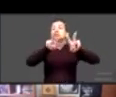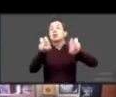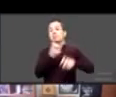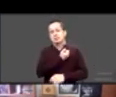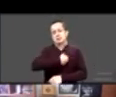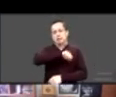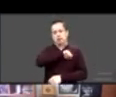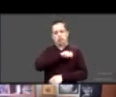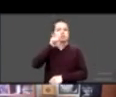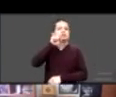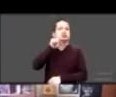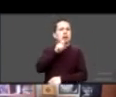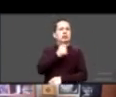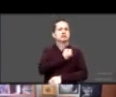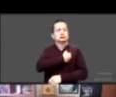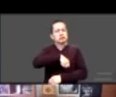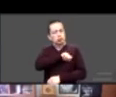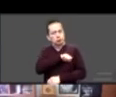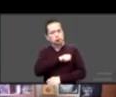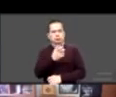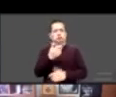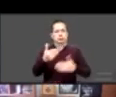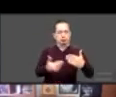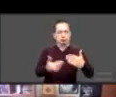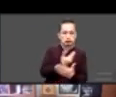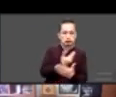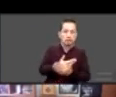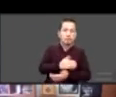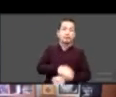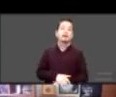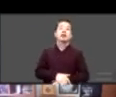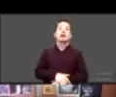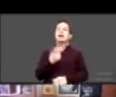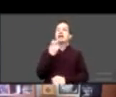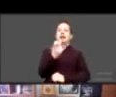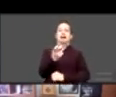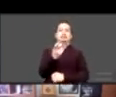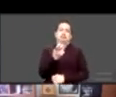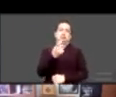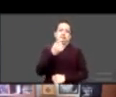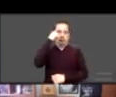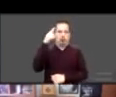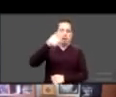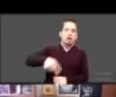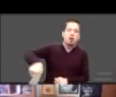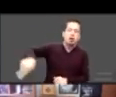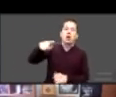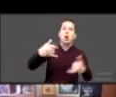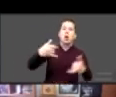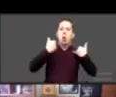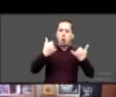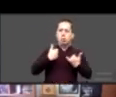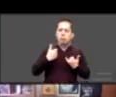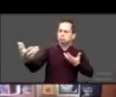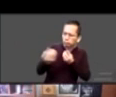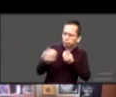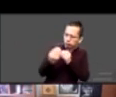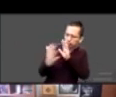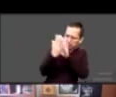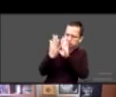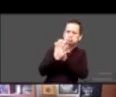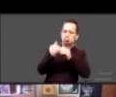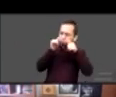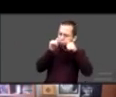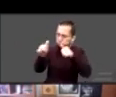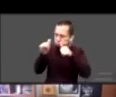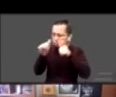programa para darle nombre a estos adolescentes, para darles escucha atenta. Y estos promotores juveniles, cabe la pena